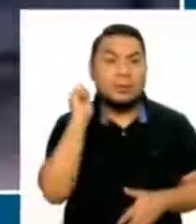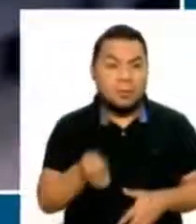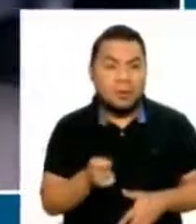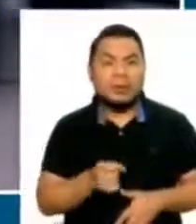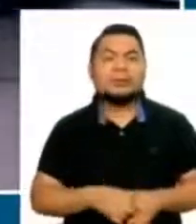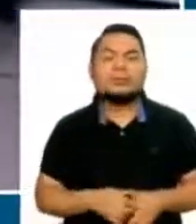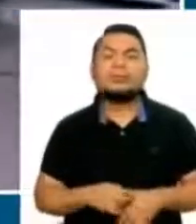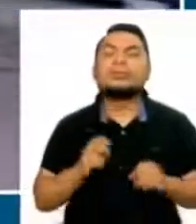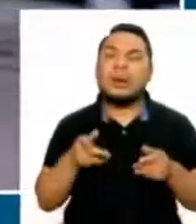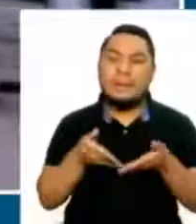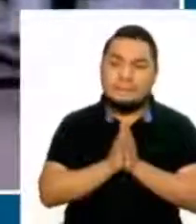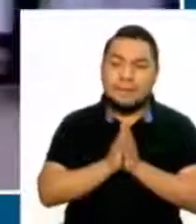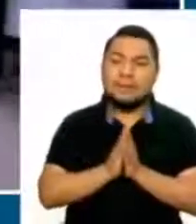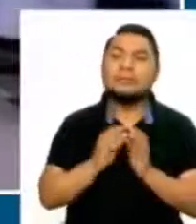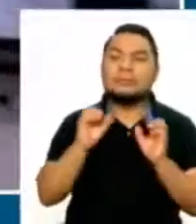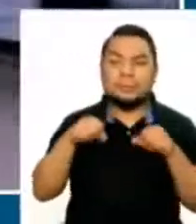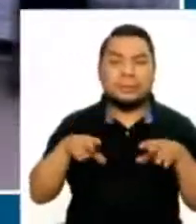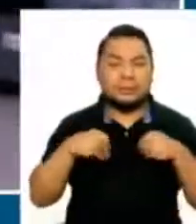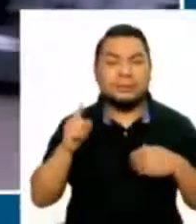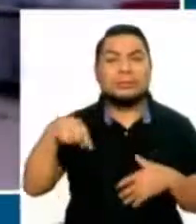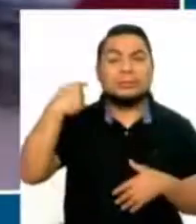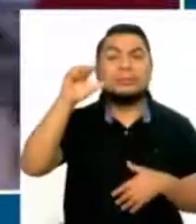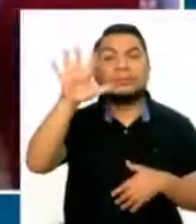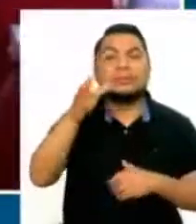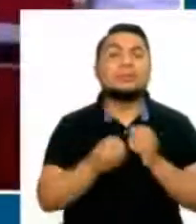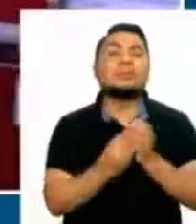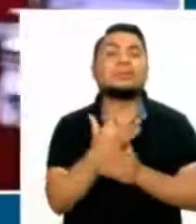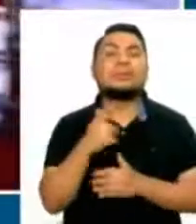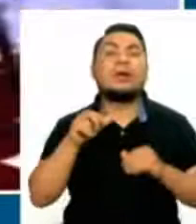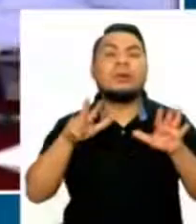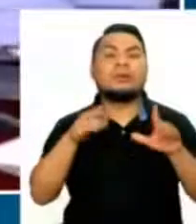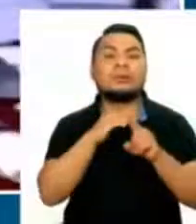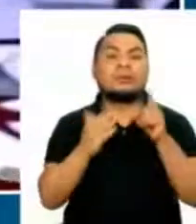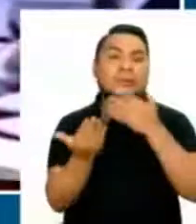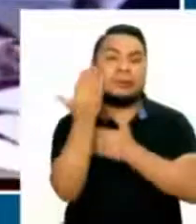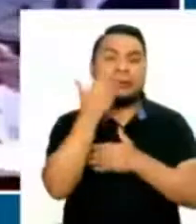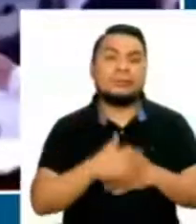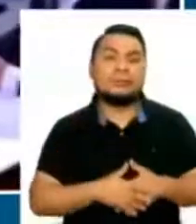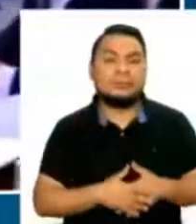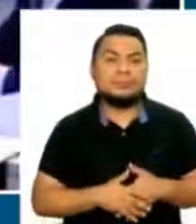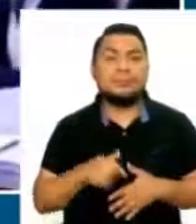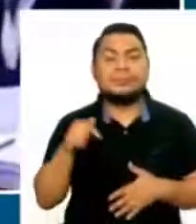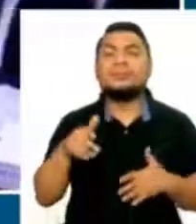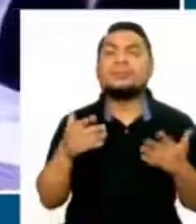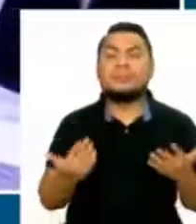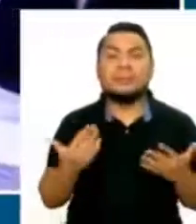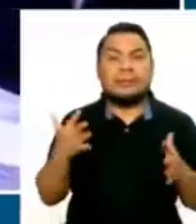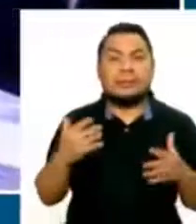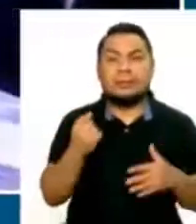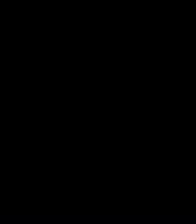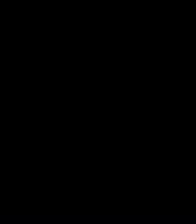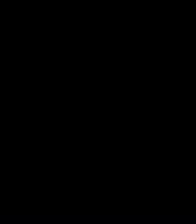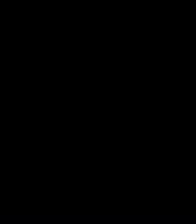canal, dale muchos like y lo más importante, comparte nuestra información. Con nosotros será hasta la próxima. Tu pananchis cama.